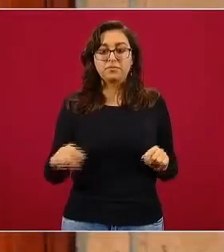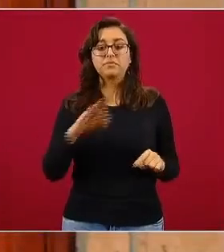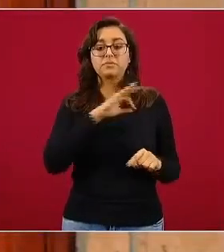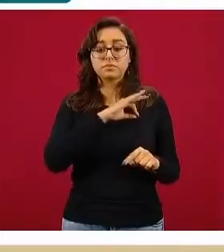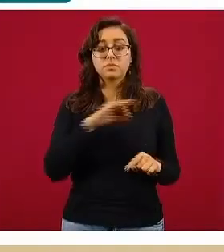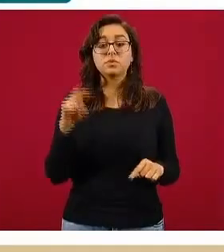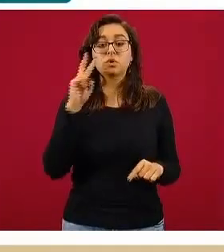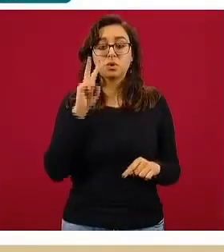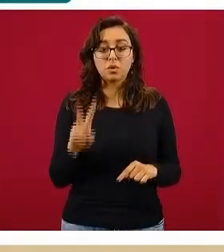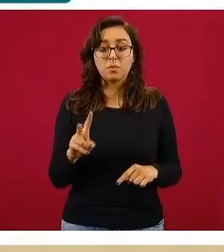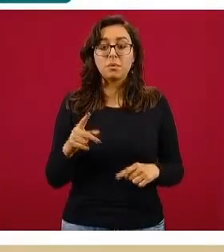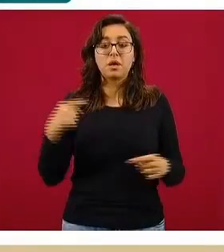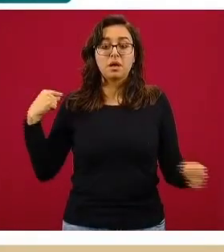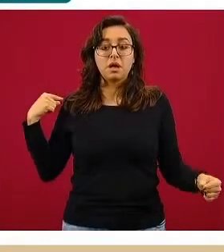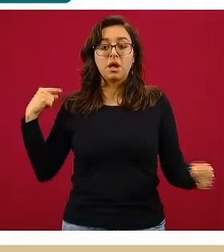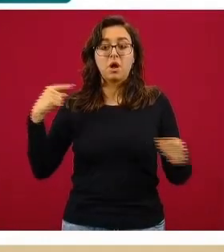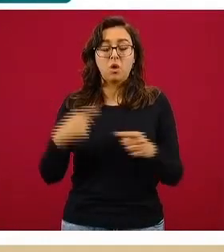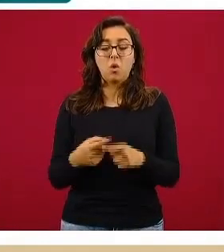haber más de